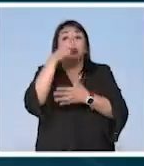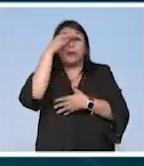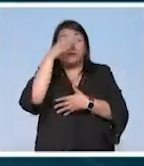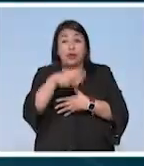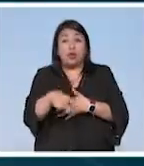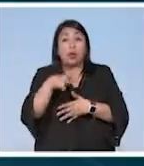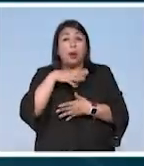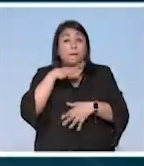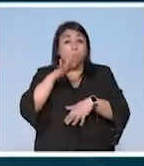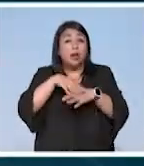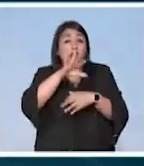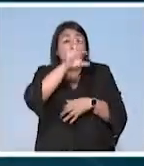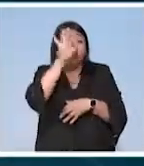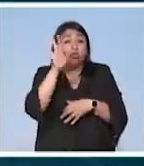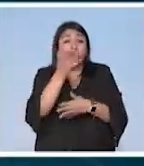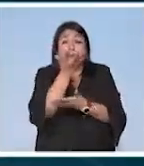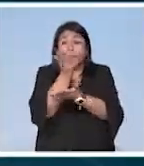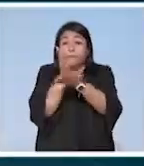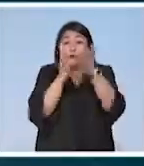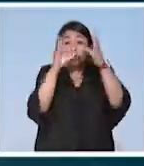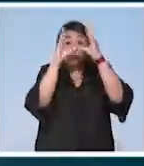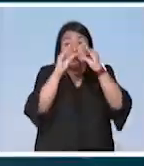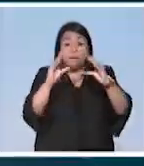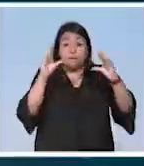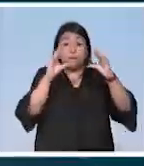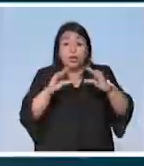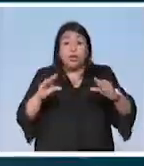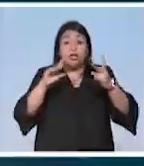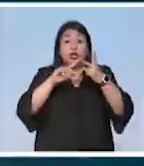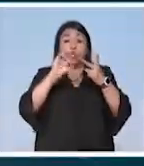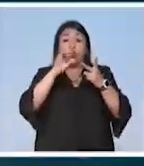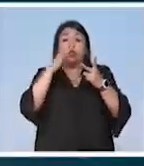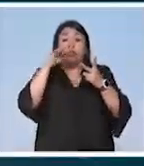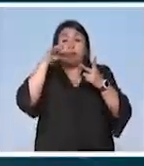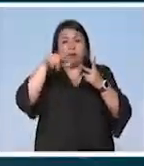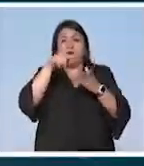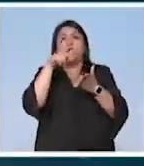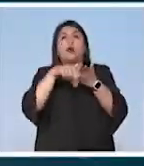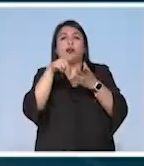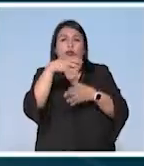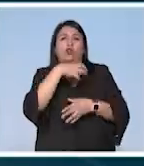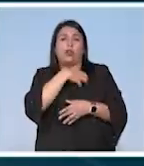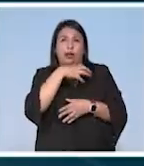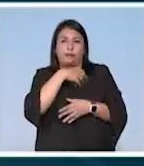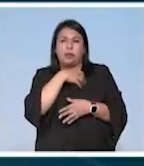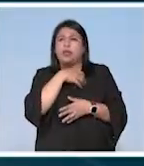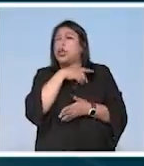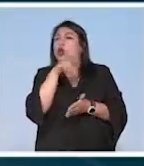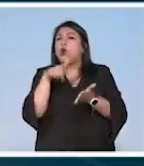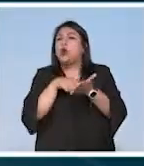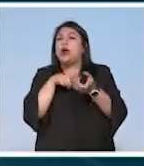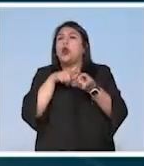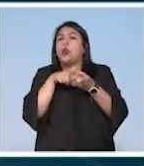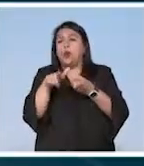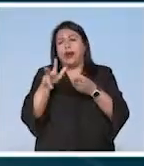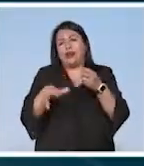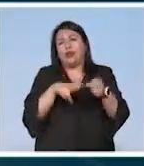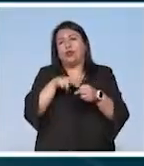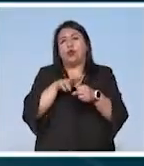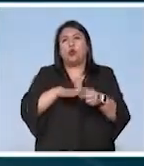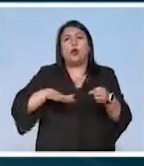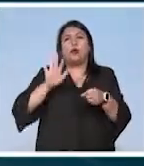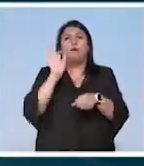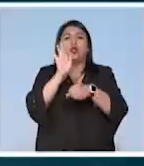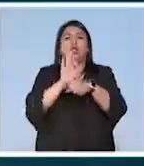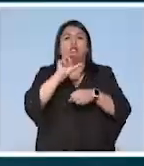concentra el mayor porcentaje de bosque de pino y oyamel de la capital del país. Nos referimos a las áreas naturales